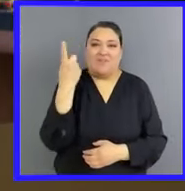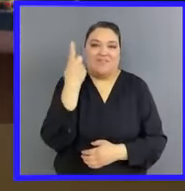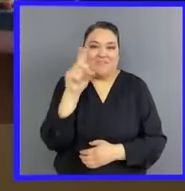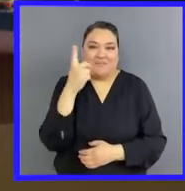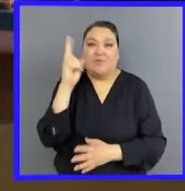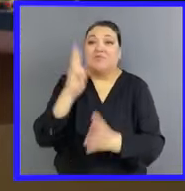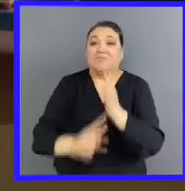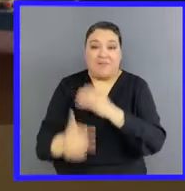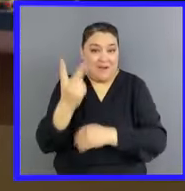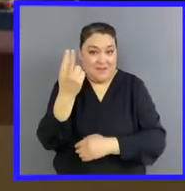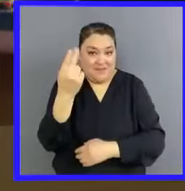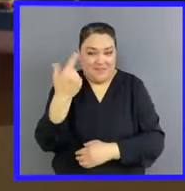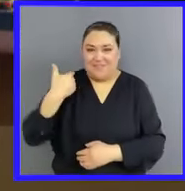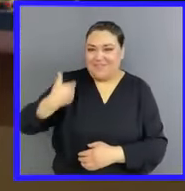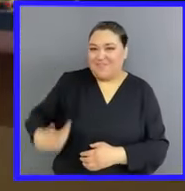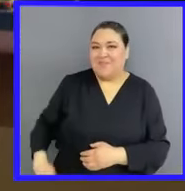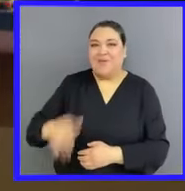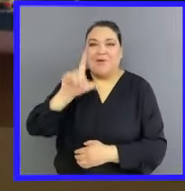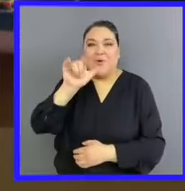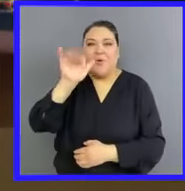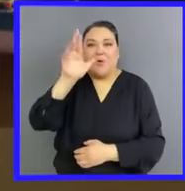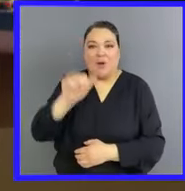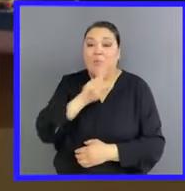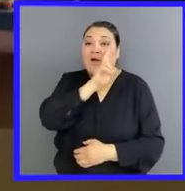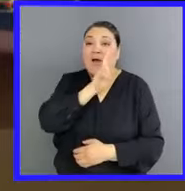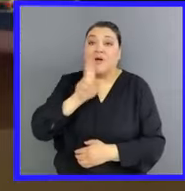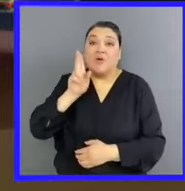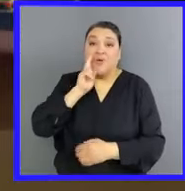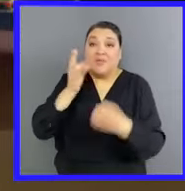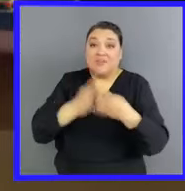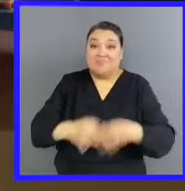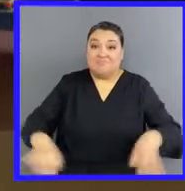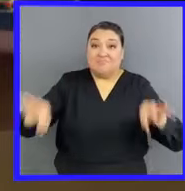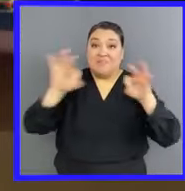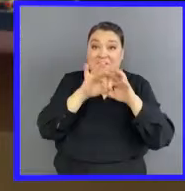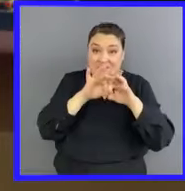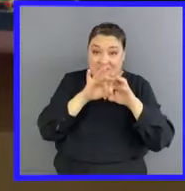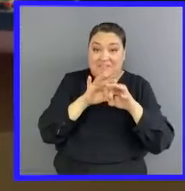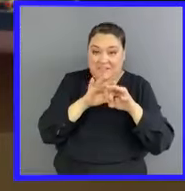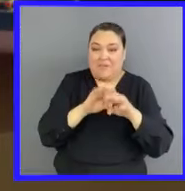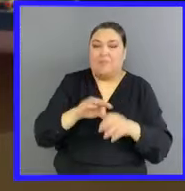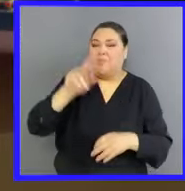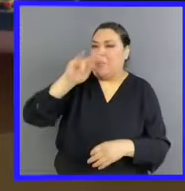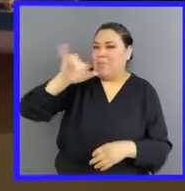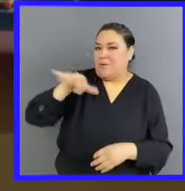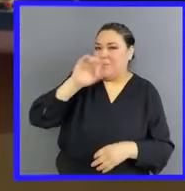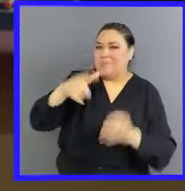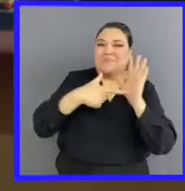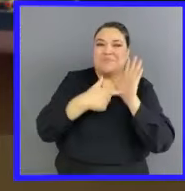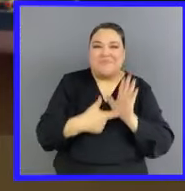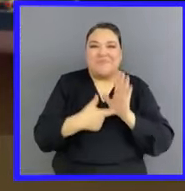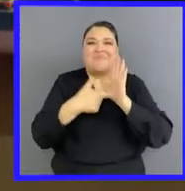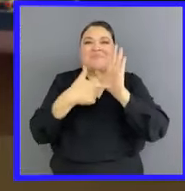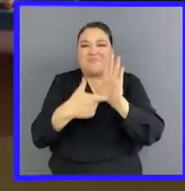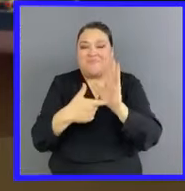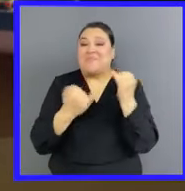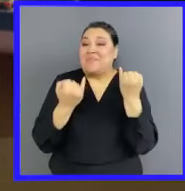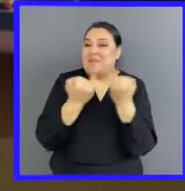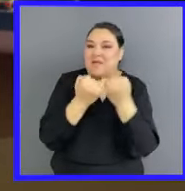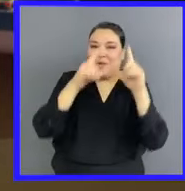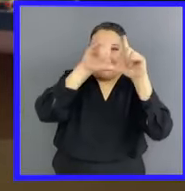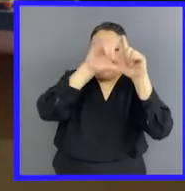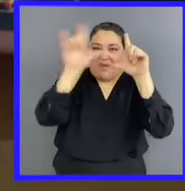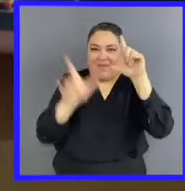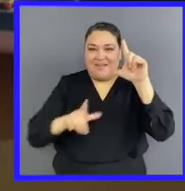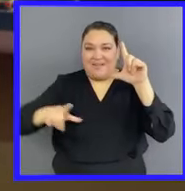Soy Laura Murillo y le presentaremos la información más importante generada hasta el momento de lo que ha ocurrido dentro del Poder Judicial de la